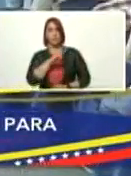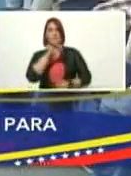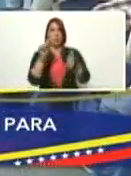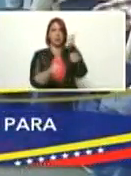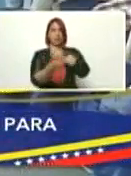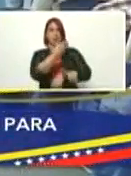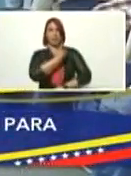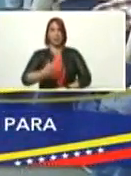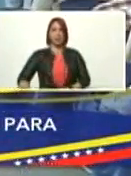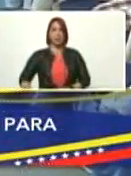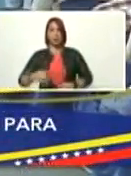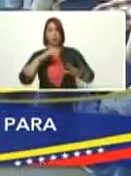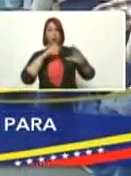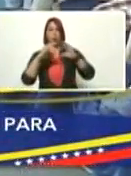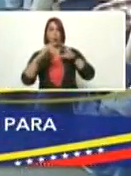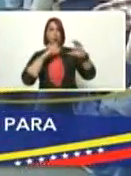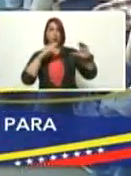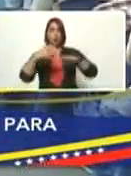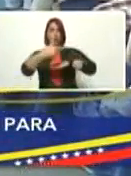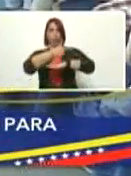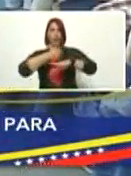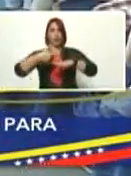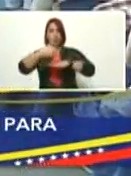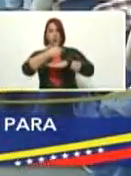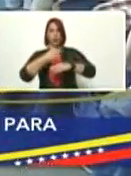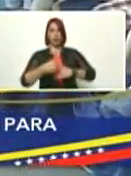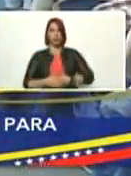vicepresidente de Comunicación de Gobierno.